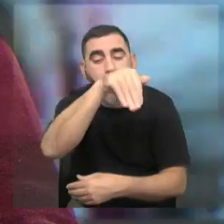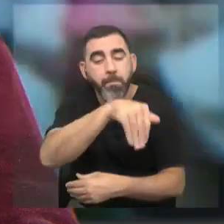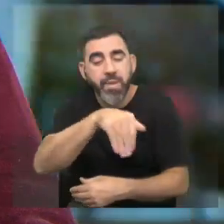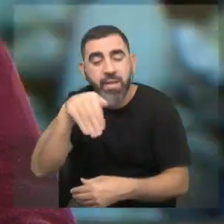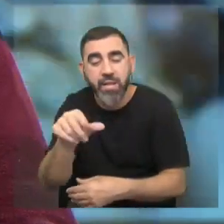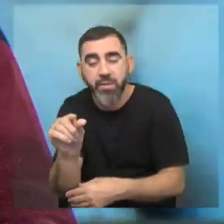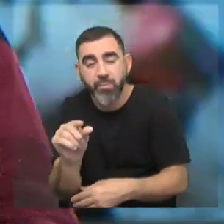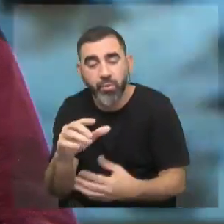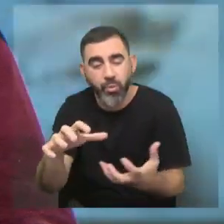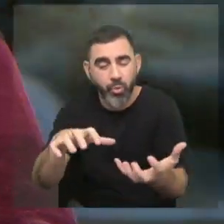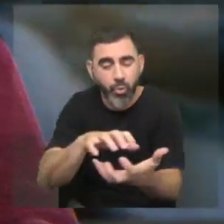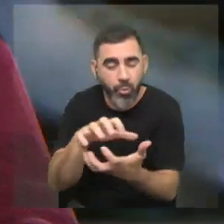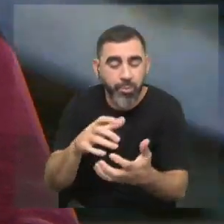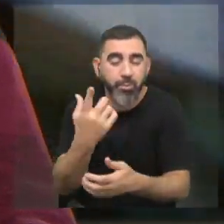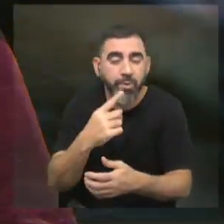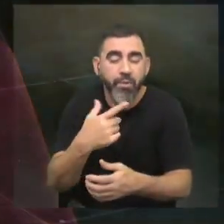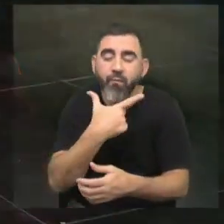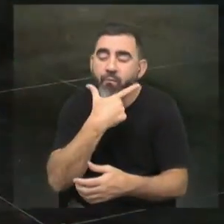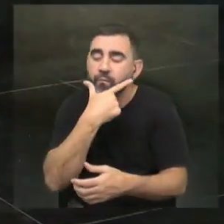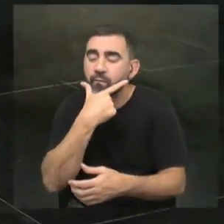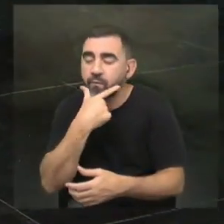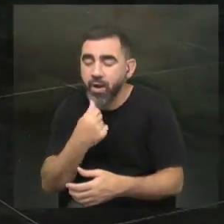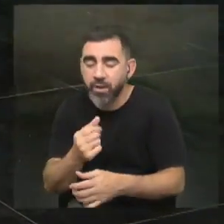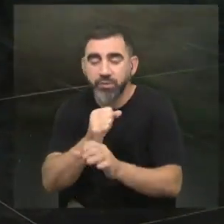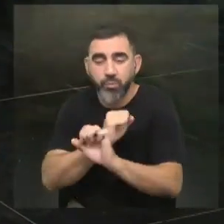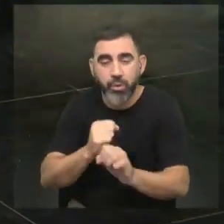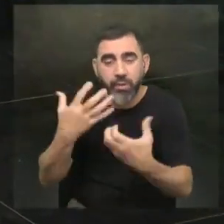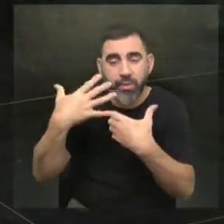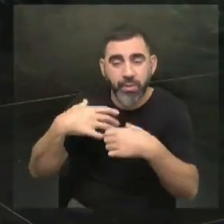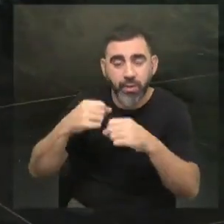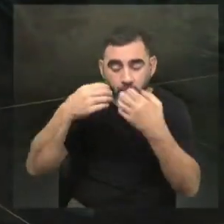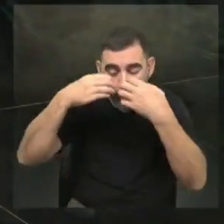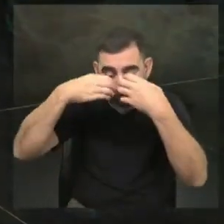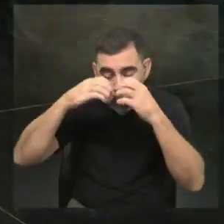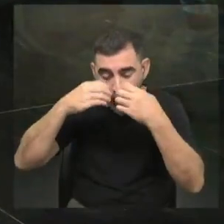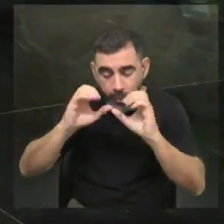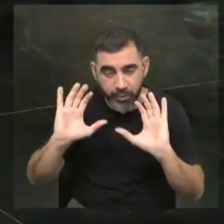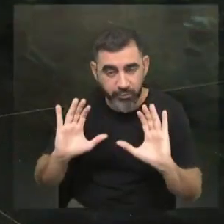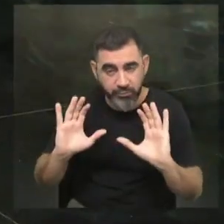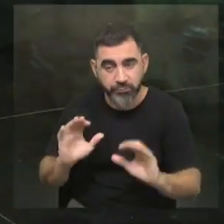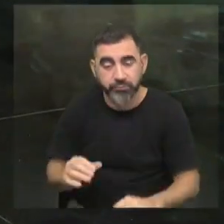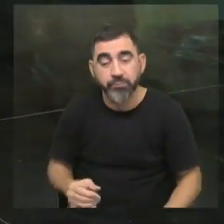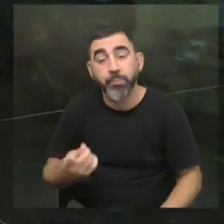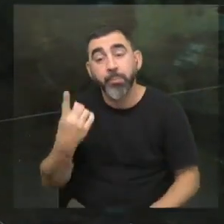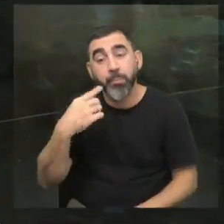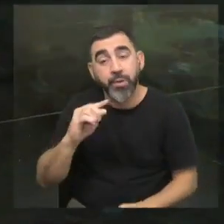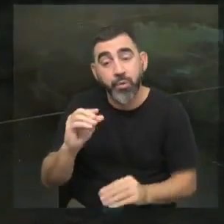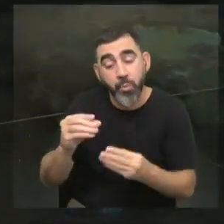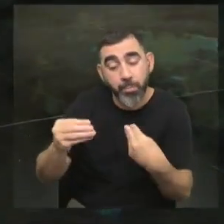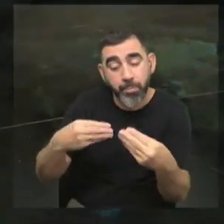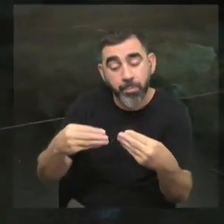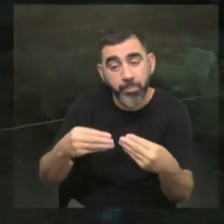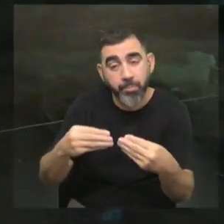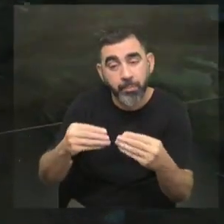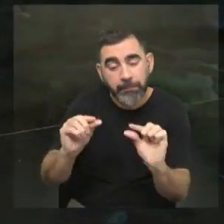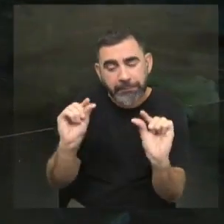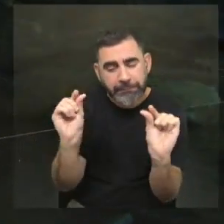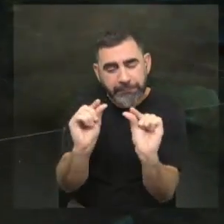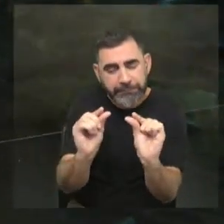distintas disciplinas. Y seguramente, mientras veamos esto, poco pensemos en la ciencia. Y sin embargo, no solo que